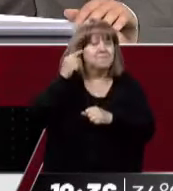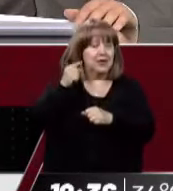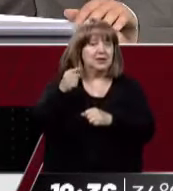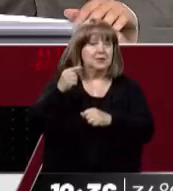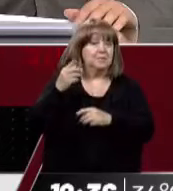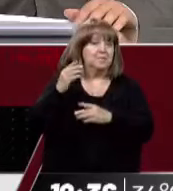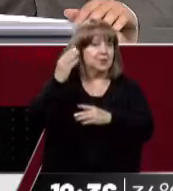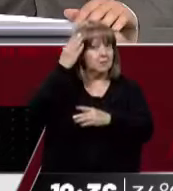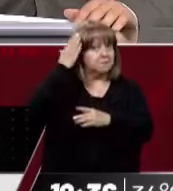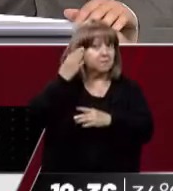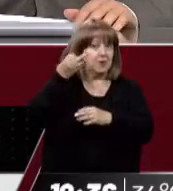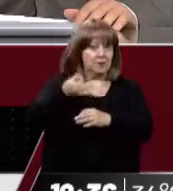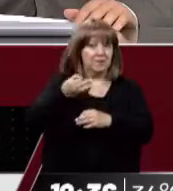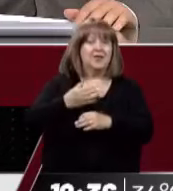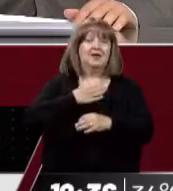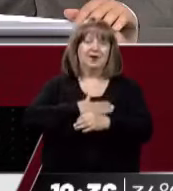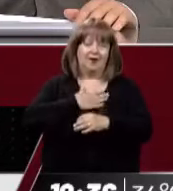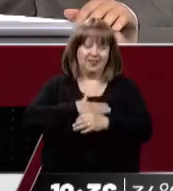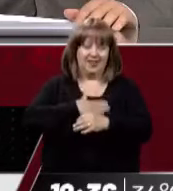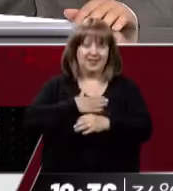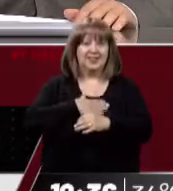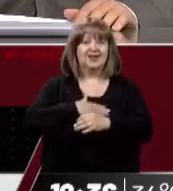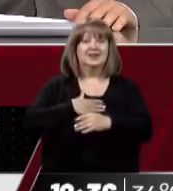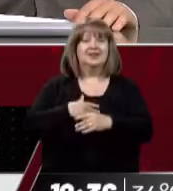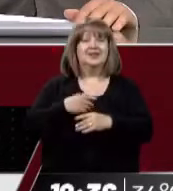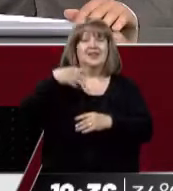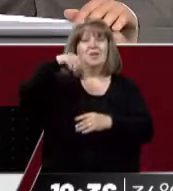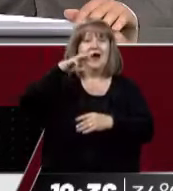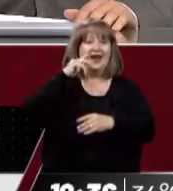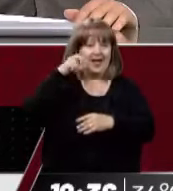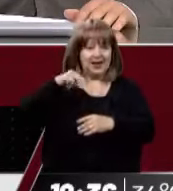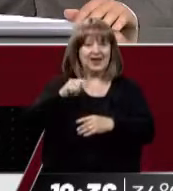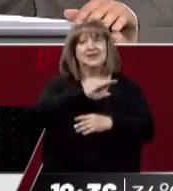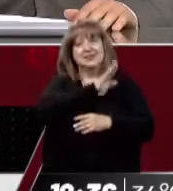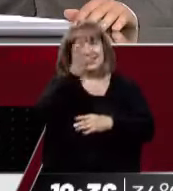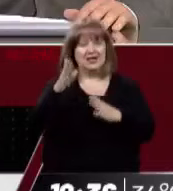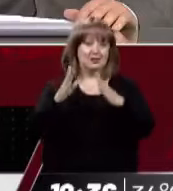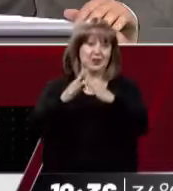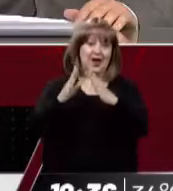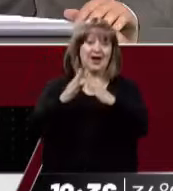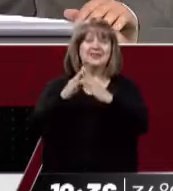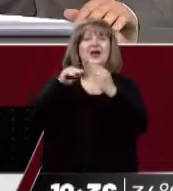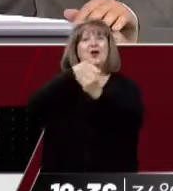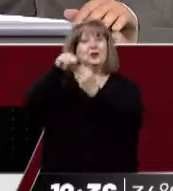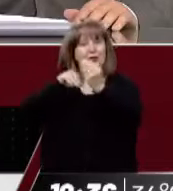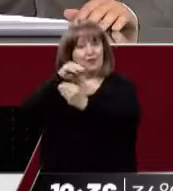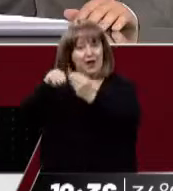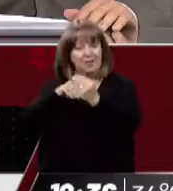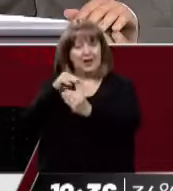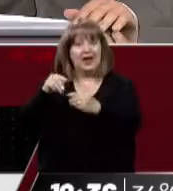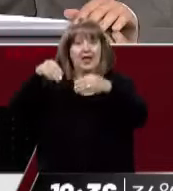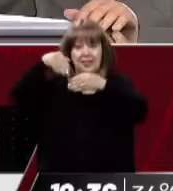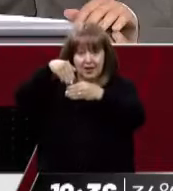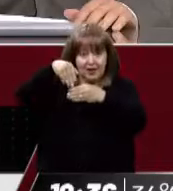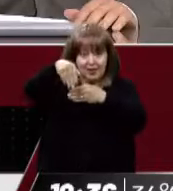de sus compañeros Así que nos alegramos muchísimo de que Mariana ya esté en su casa esté con su familia y que ahora